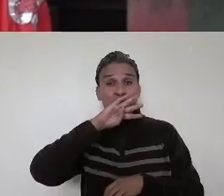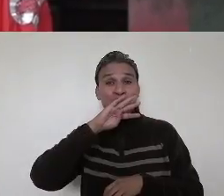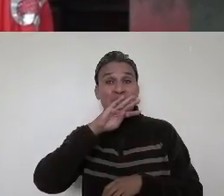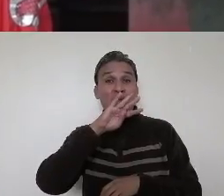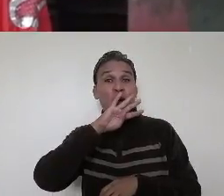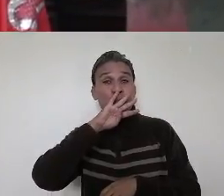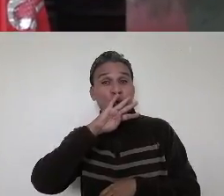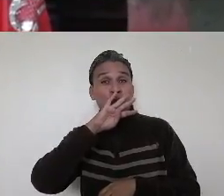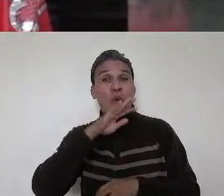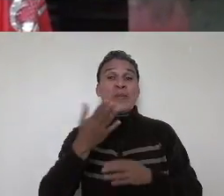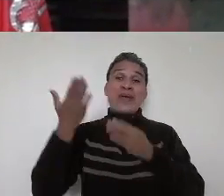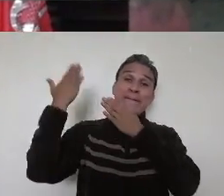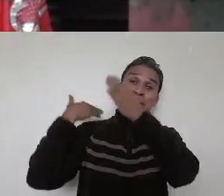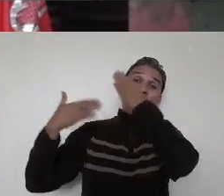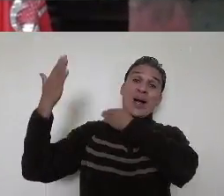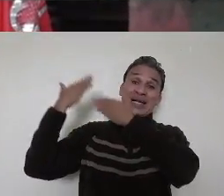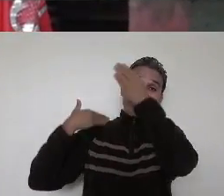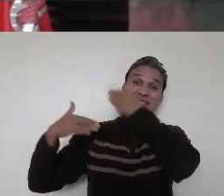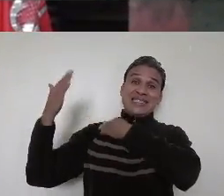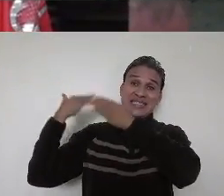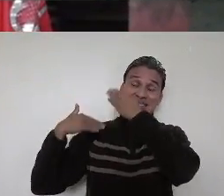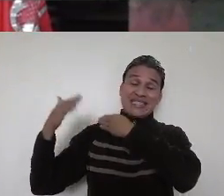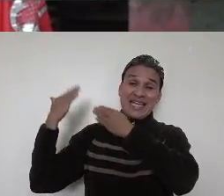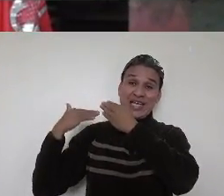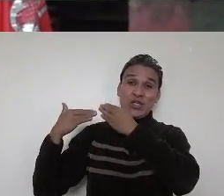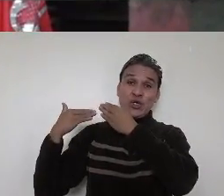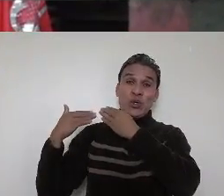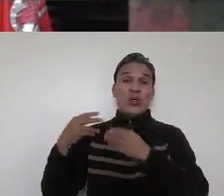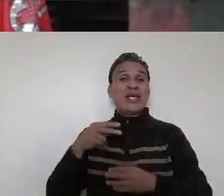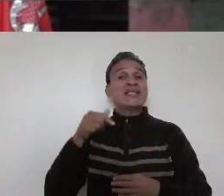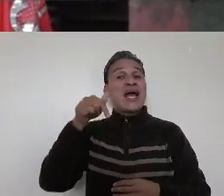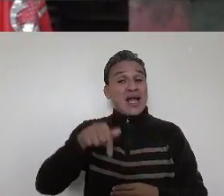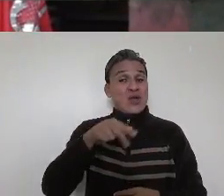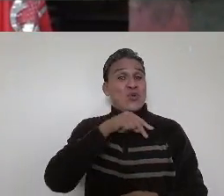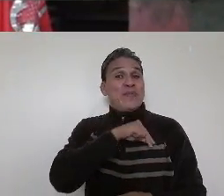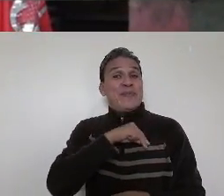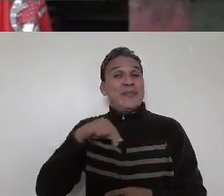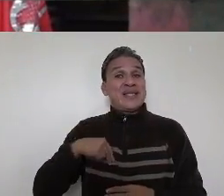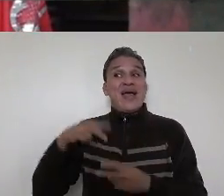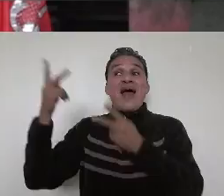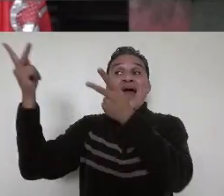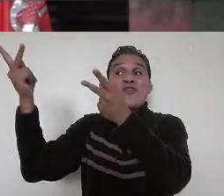religiosas y laicos anteriores a nosotros, a seguir